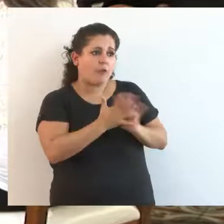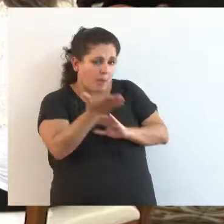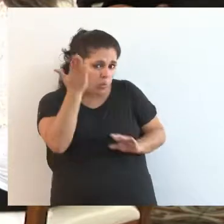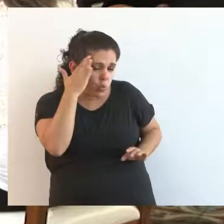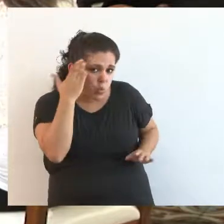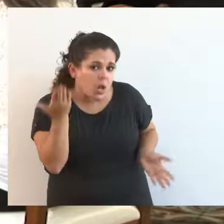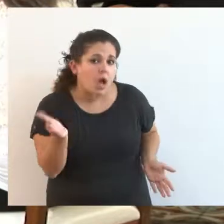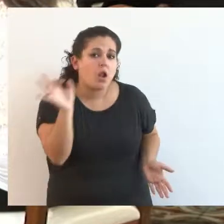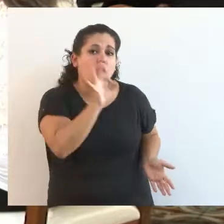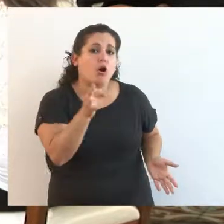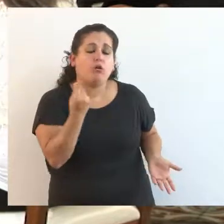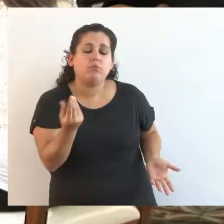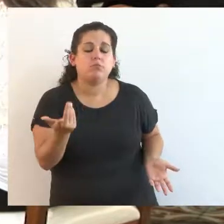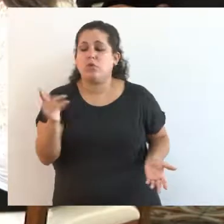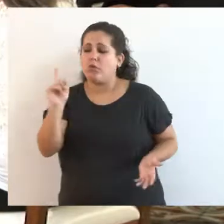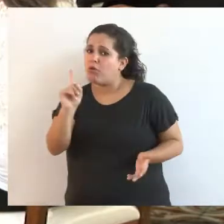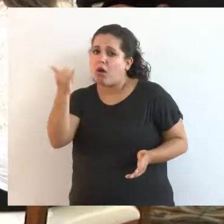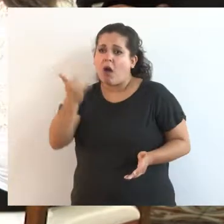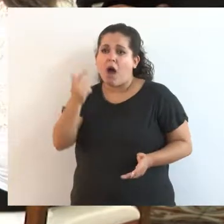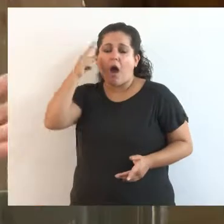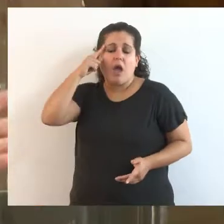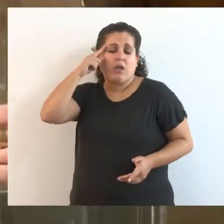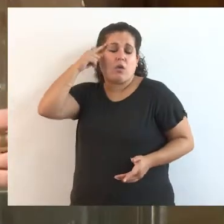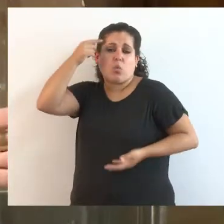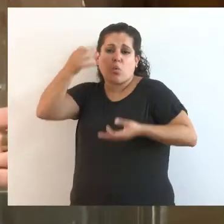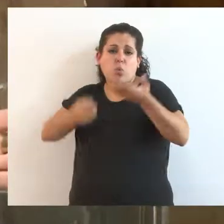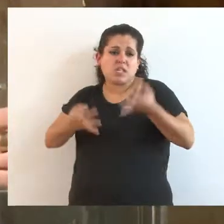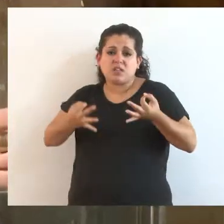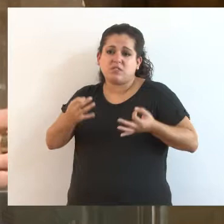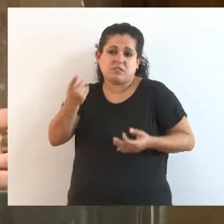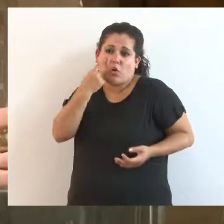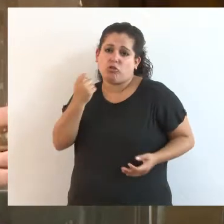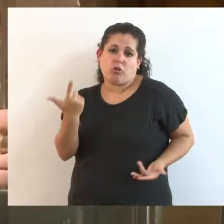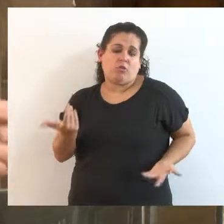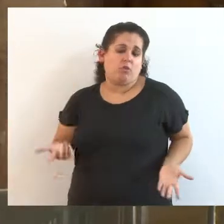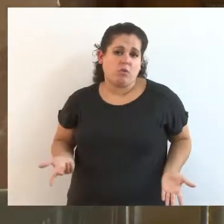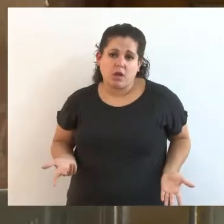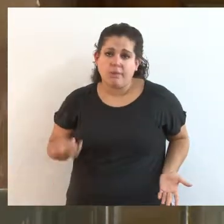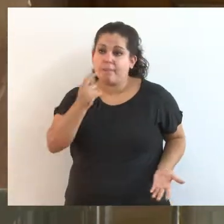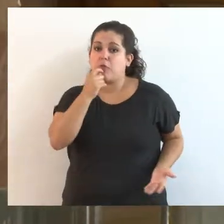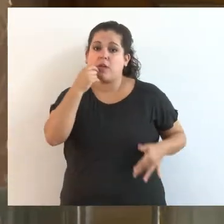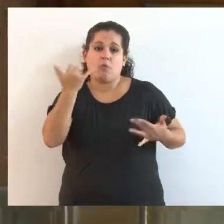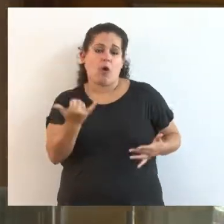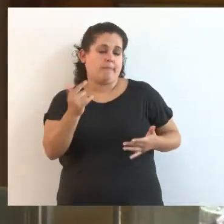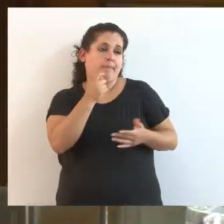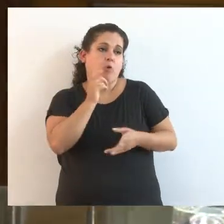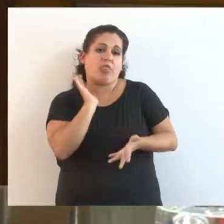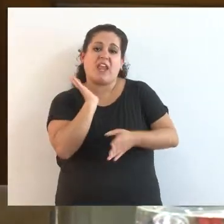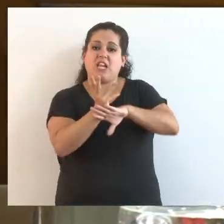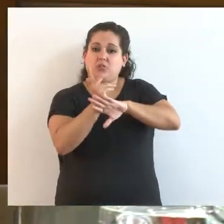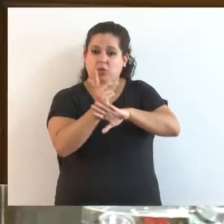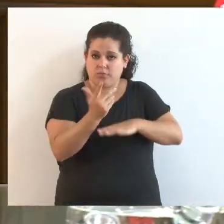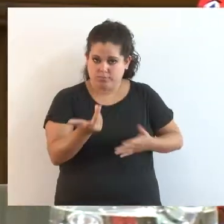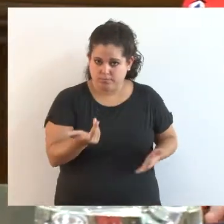cuestión cultural? No. Hay jueces que no están controlados, como correspondería, porque cuando hay un hecho delictivo,